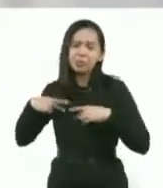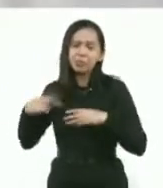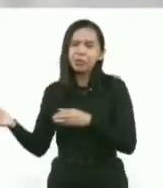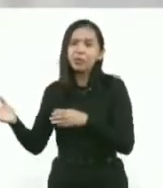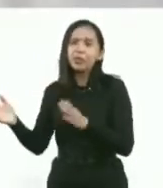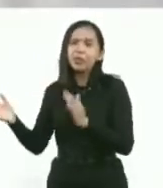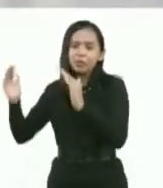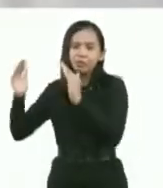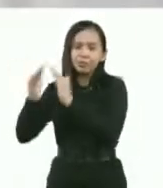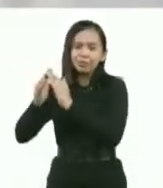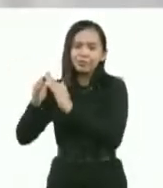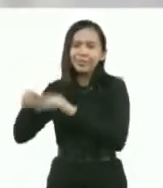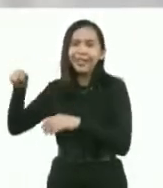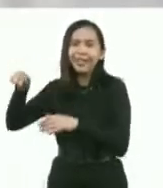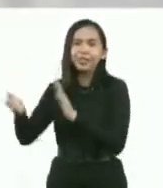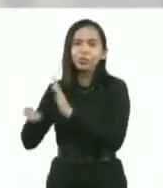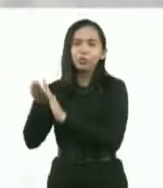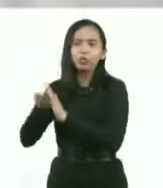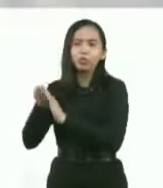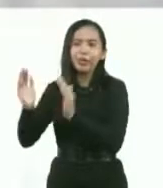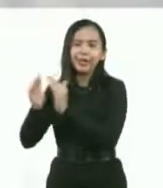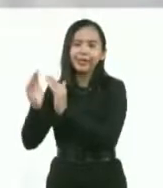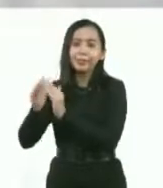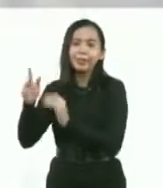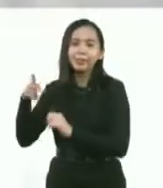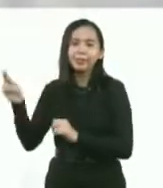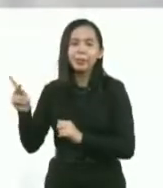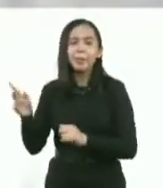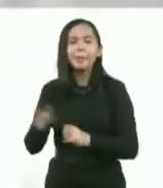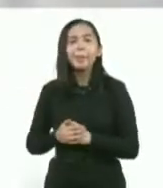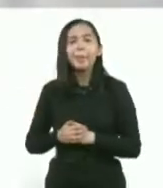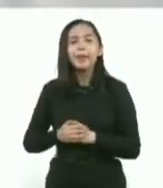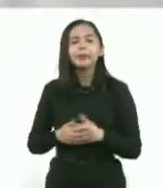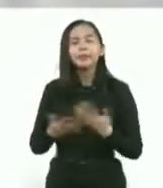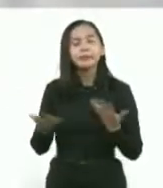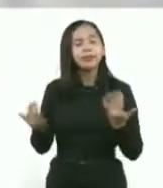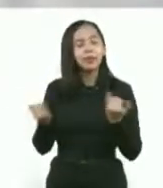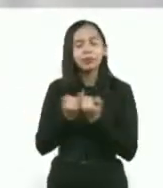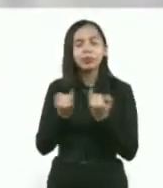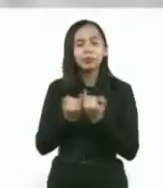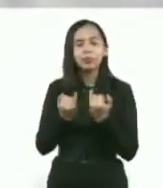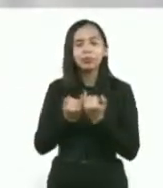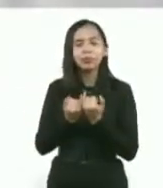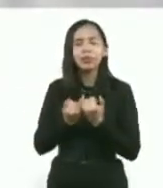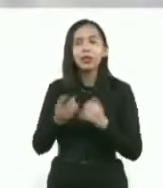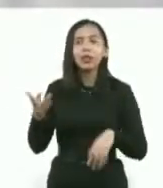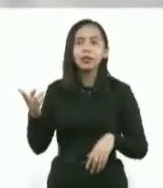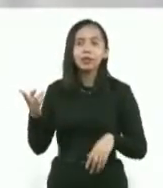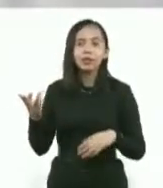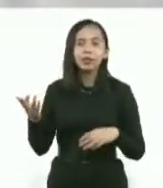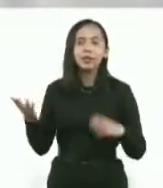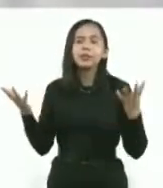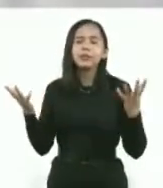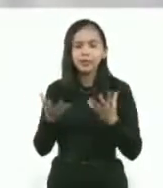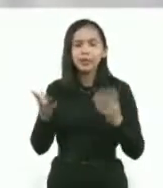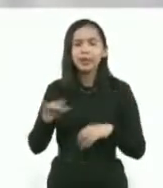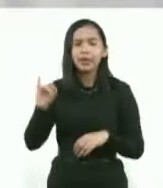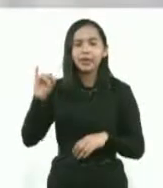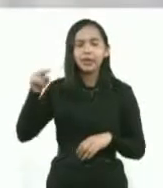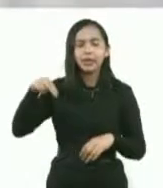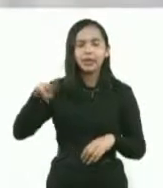el desarrollo de su vivienda, que eran prácticas que se usaban entonces. También en estos casos se atiende desde el INVI